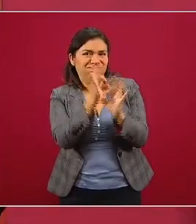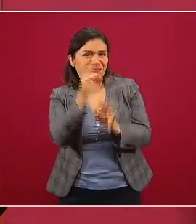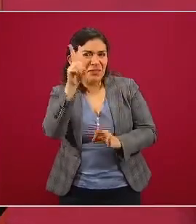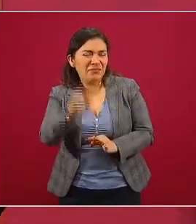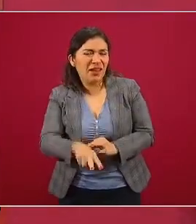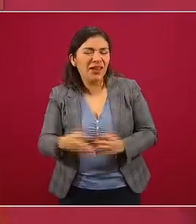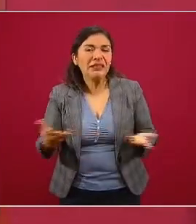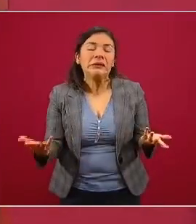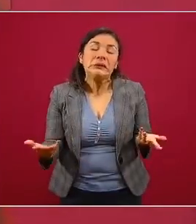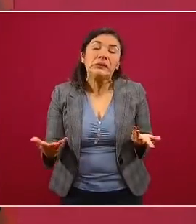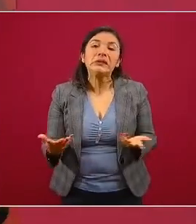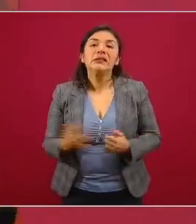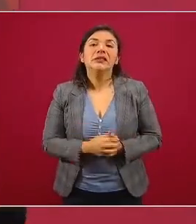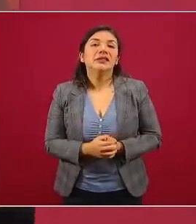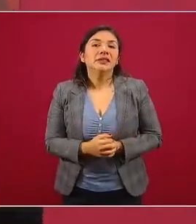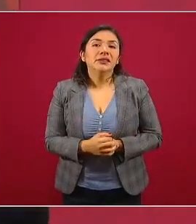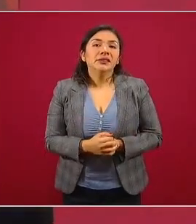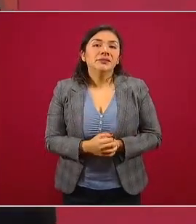Entonces,